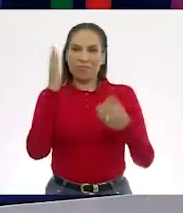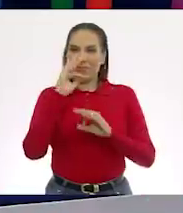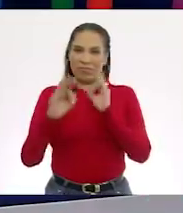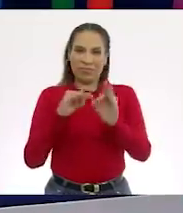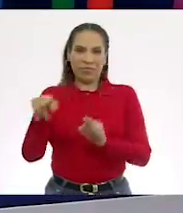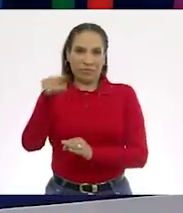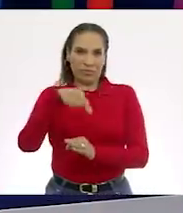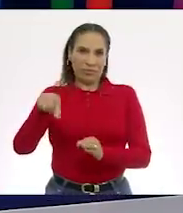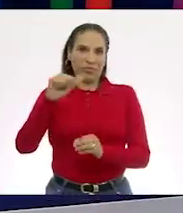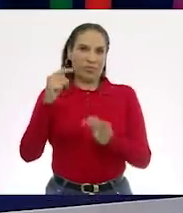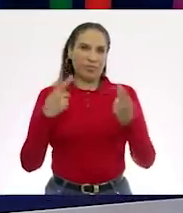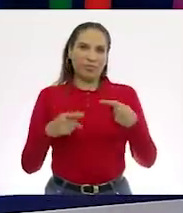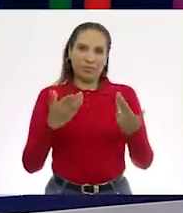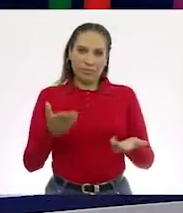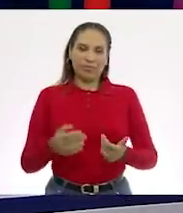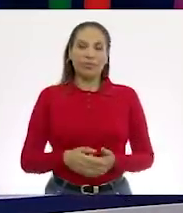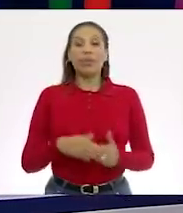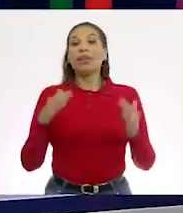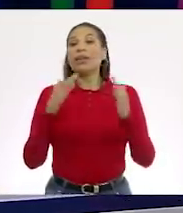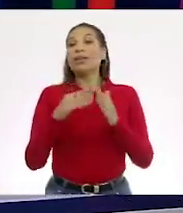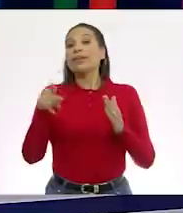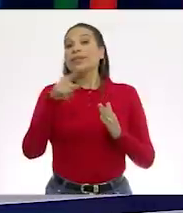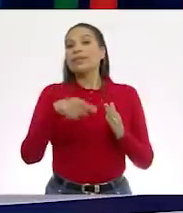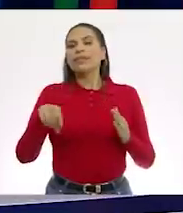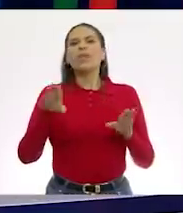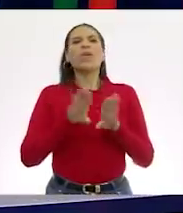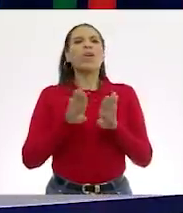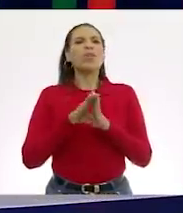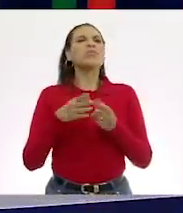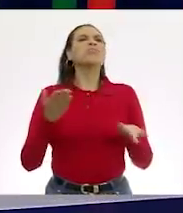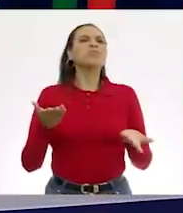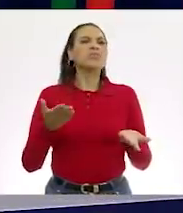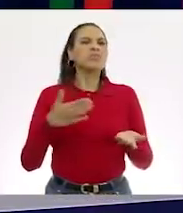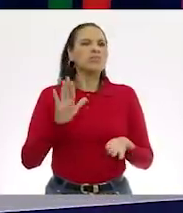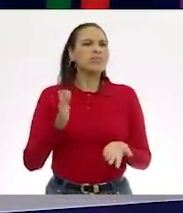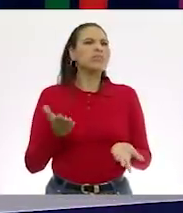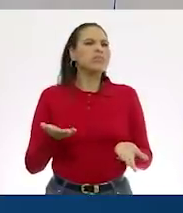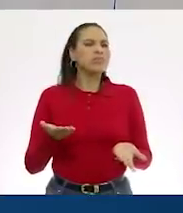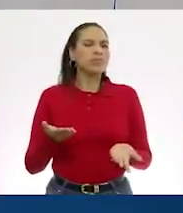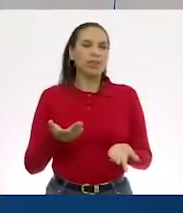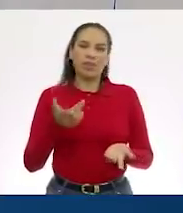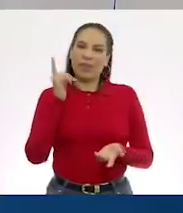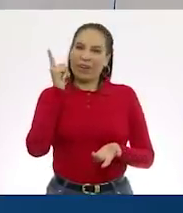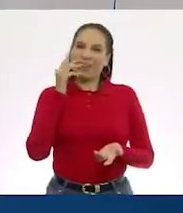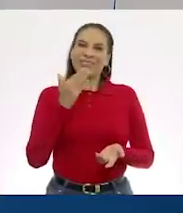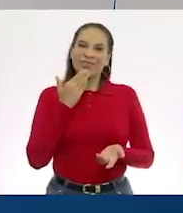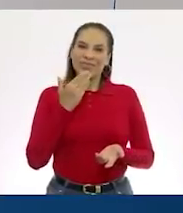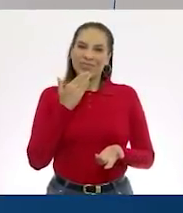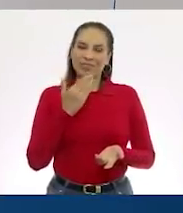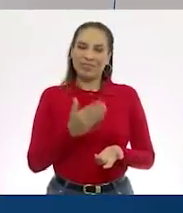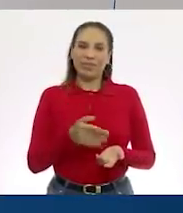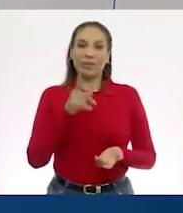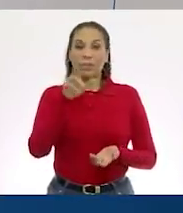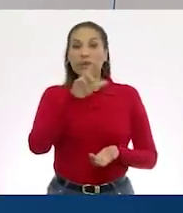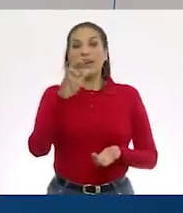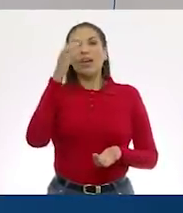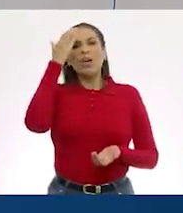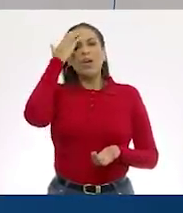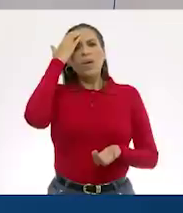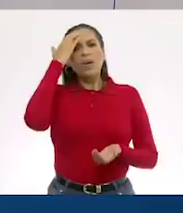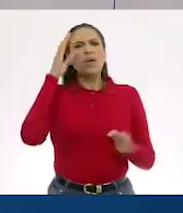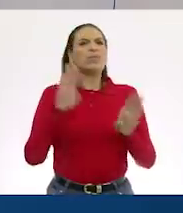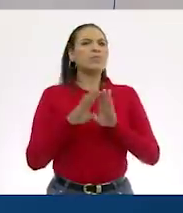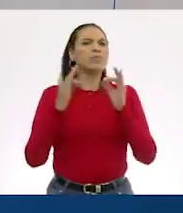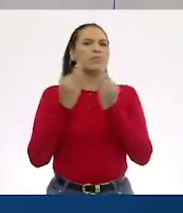para los demás. Allá en casa, ¿cómo les fue? Espero que muy bien. Que el reconocer de